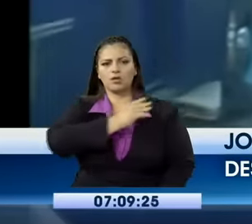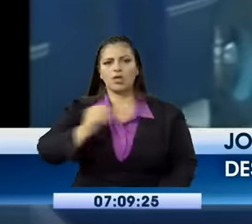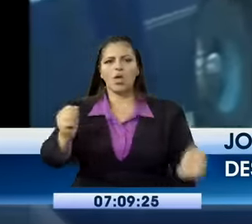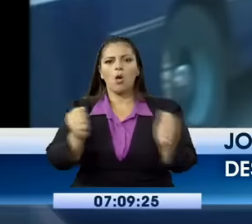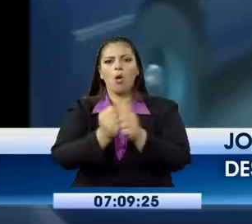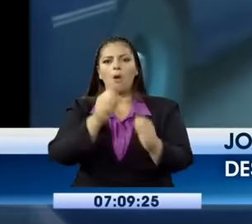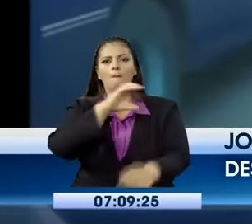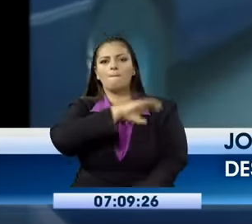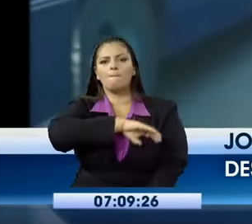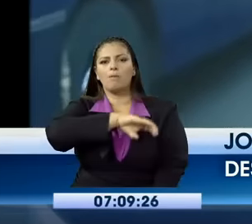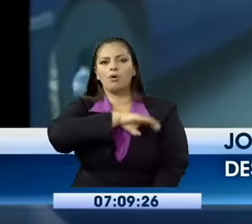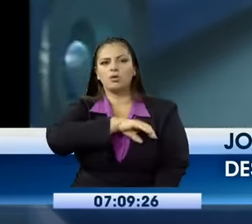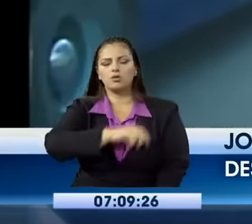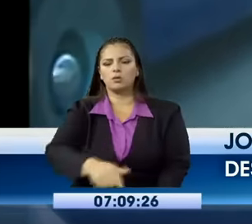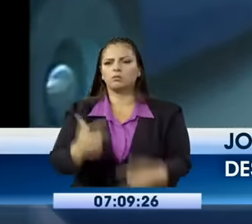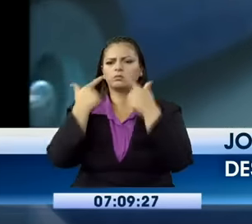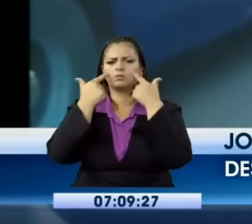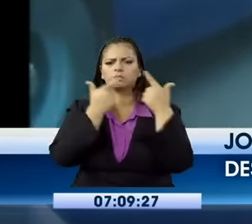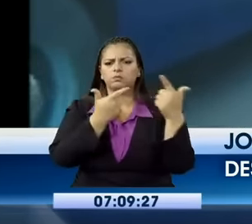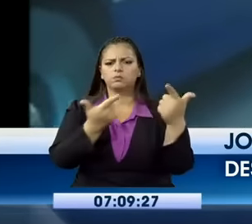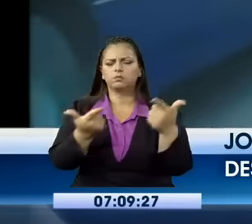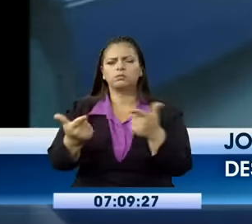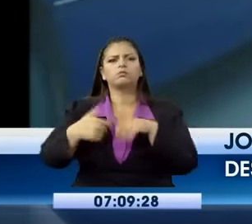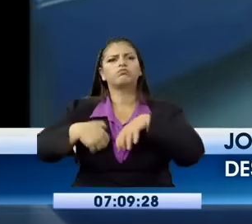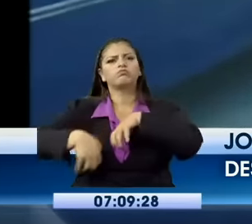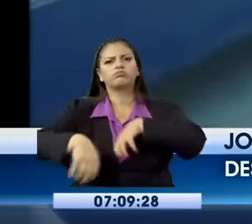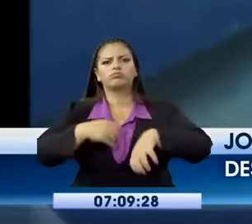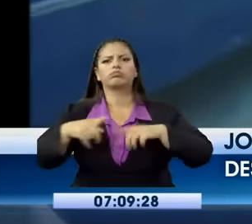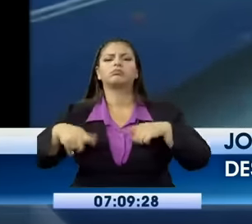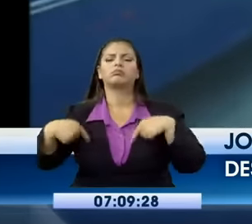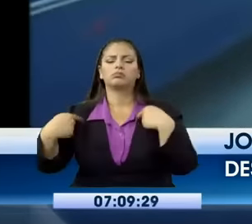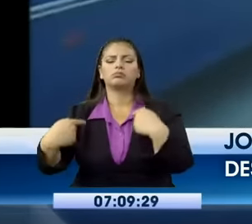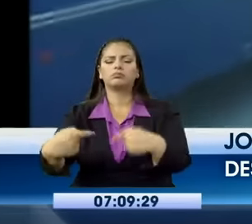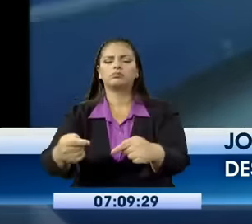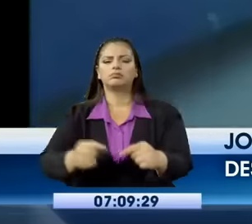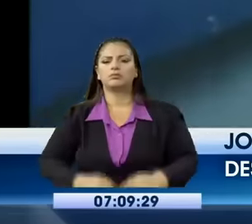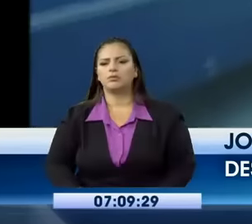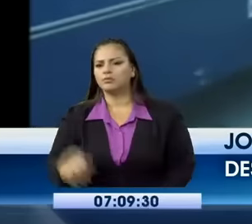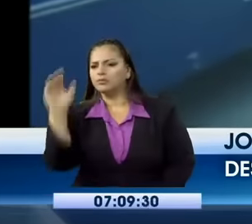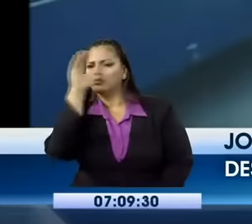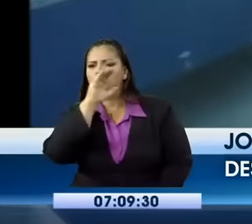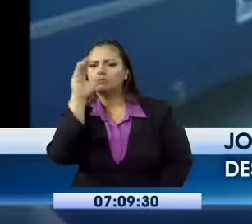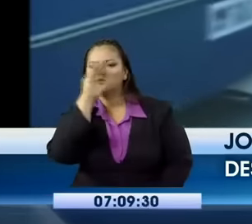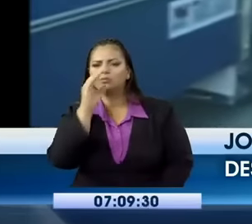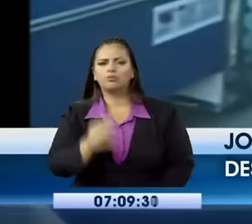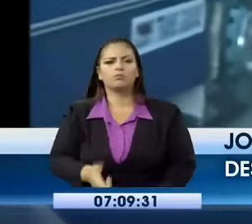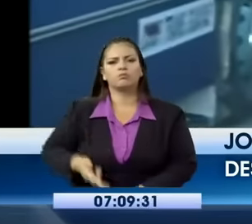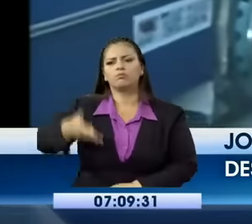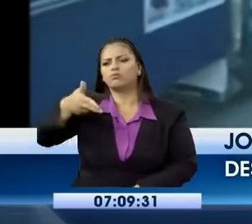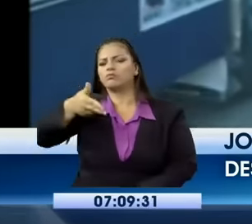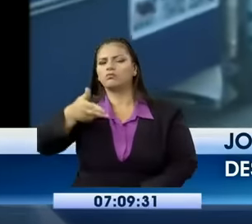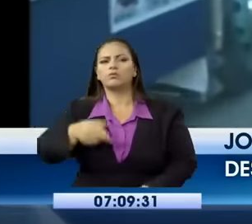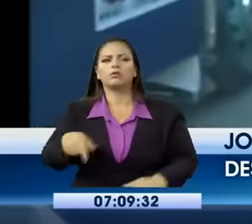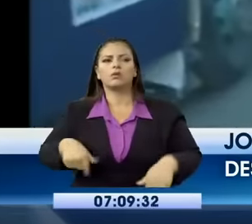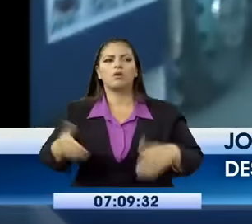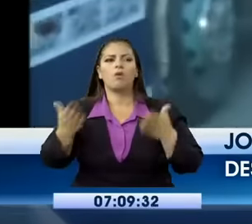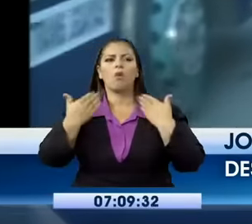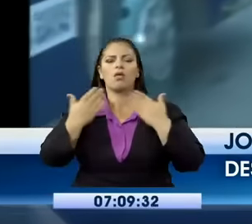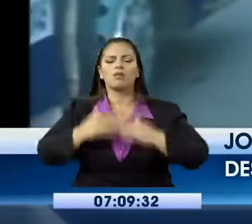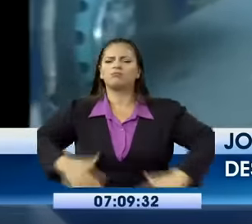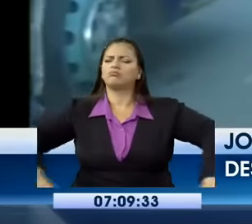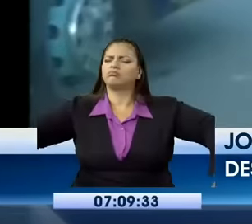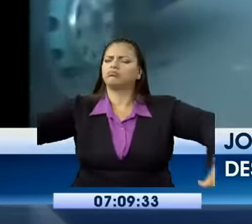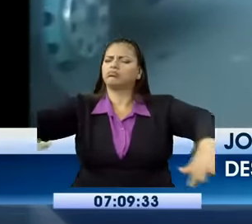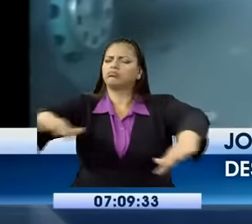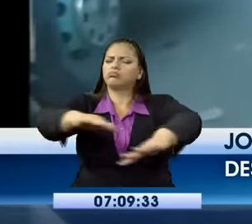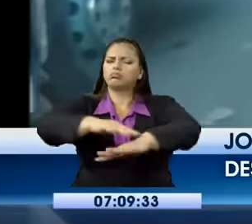realizan constantemente operativos de control de armas de fuego en todo Guayaquil hoy no ha sido